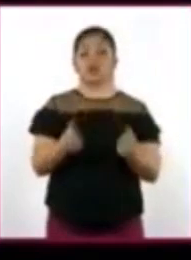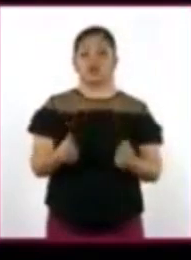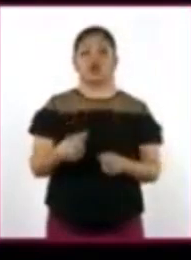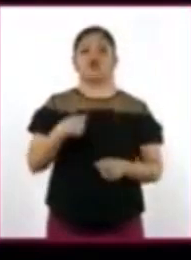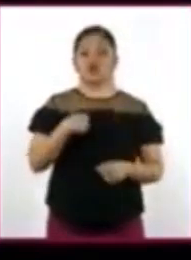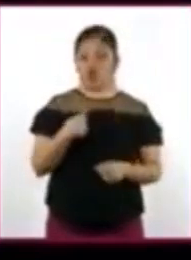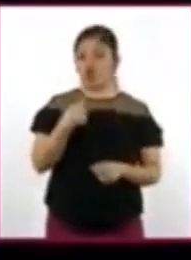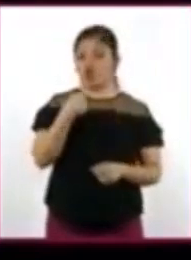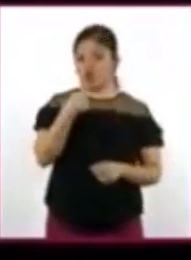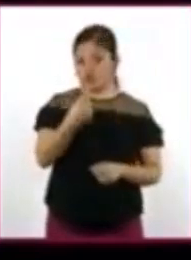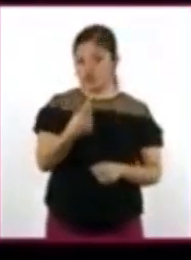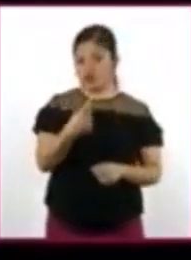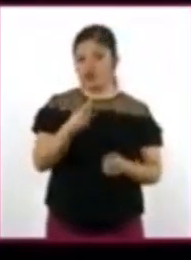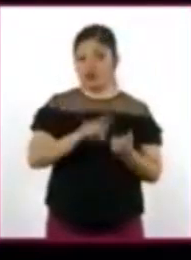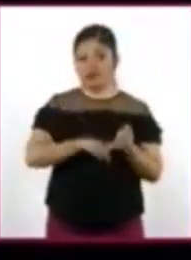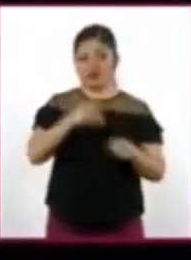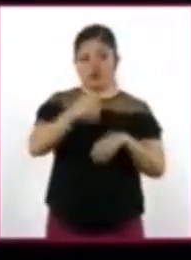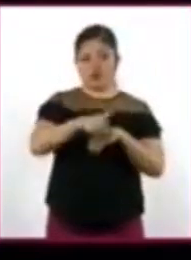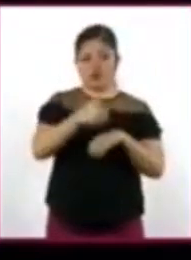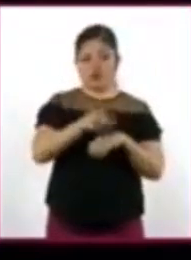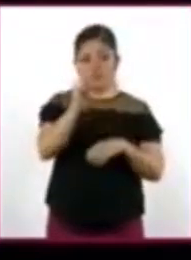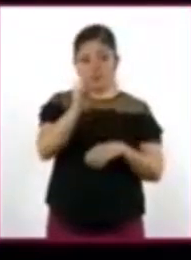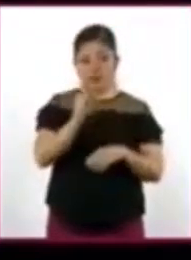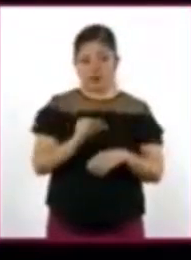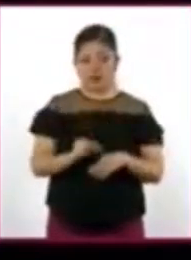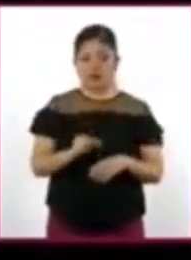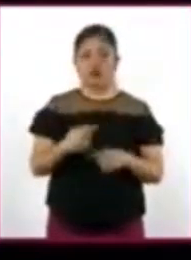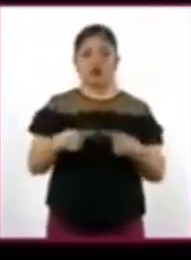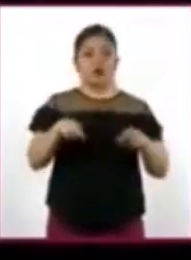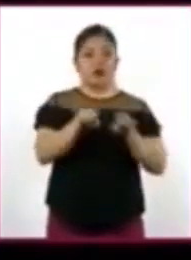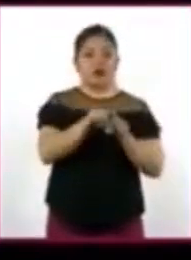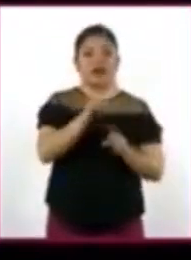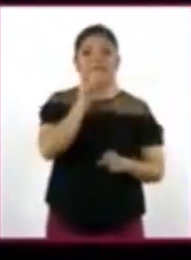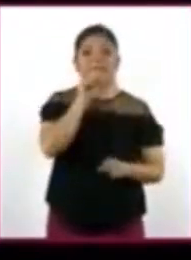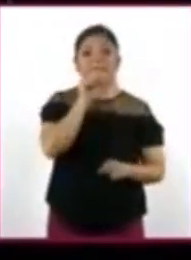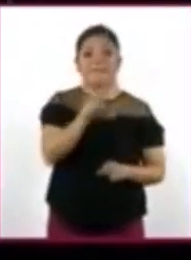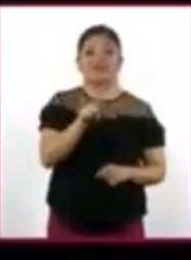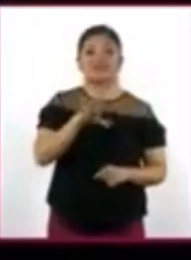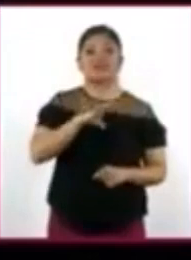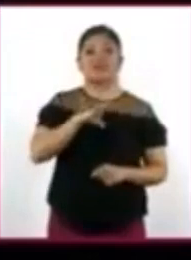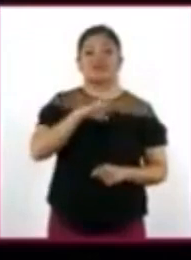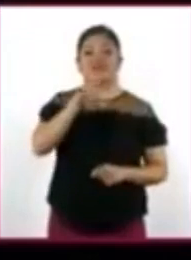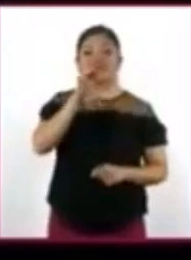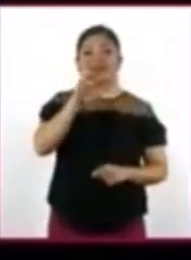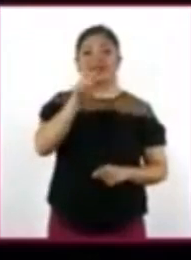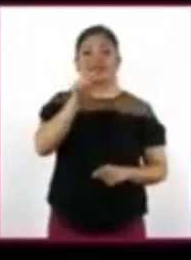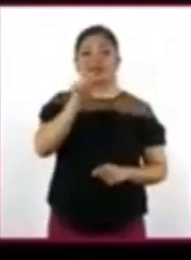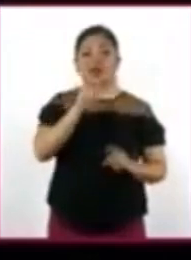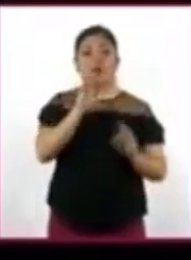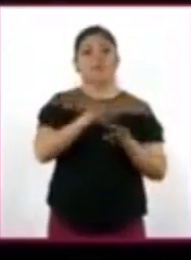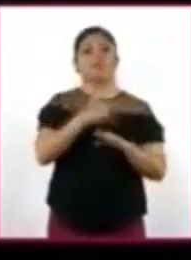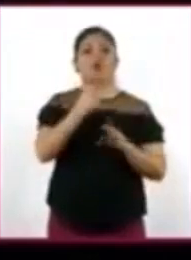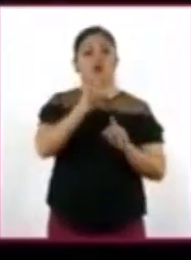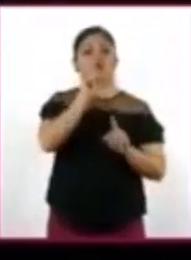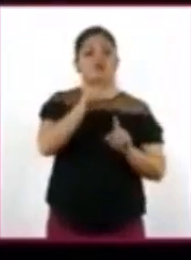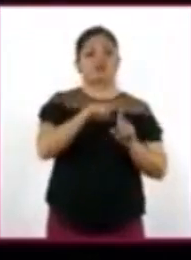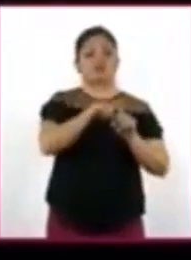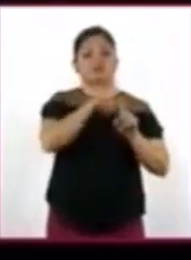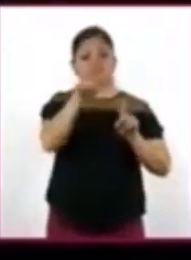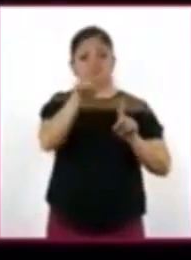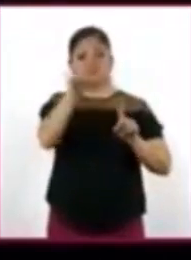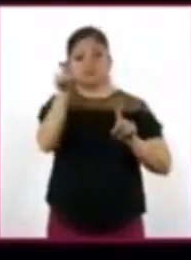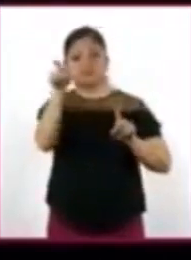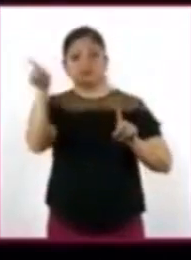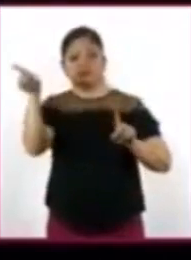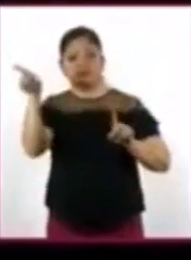decir que el número de bloques va a estar dada por una ecuación de una recta, porque tiene un comportamiento lineal. Y una recta se ve